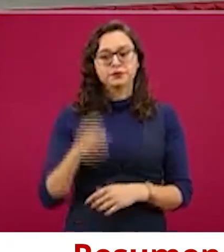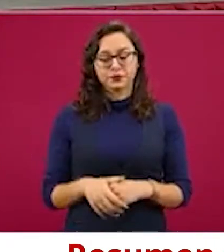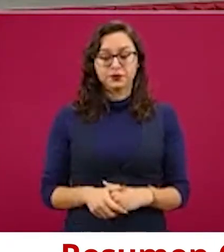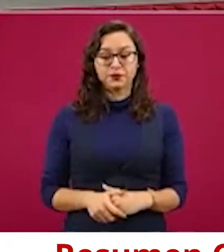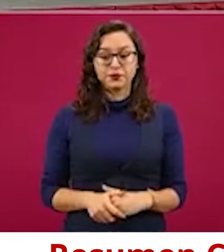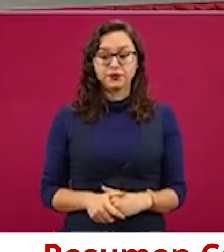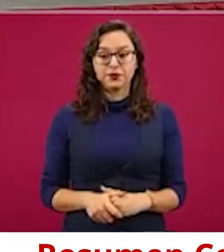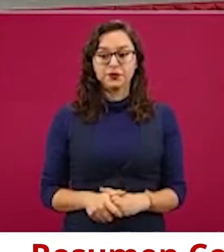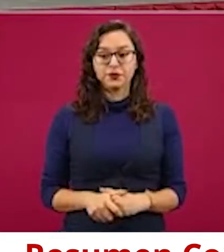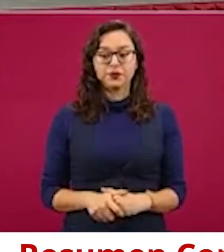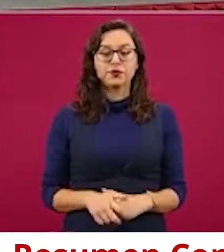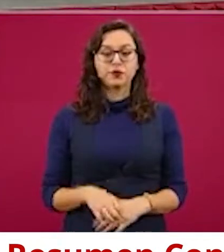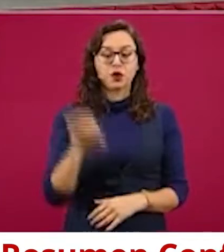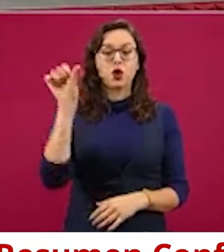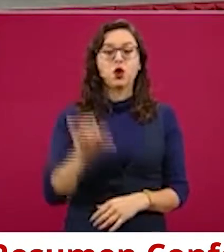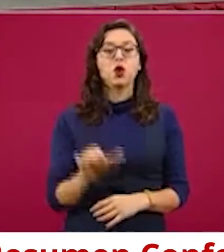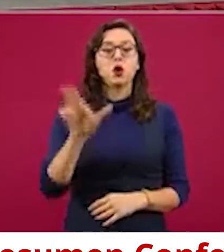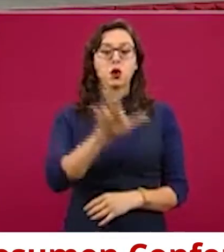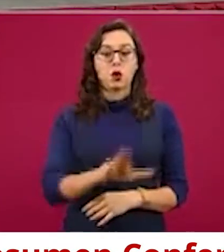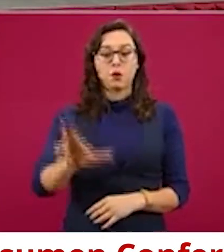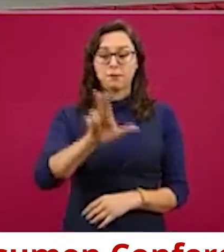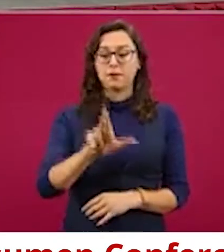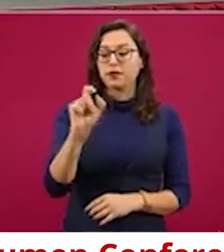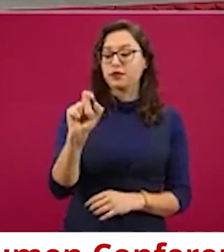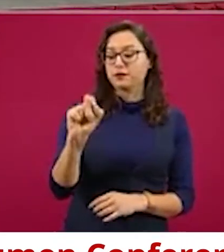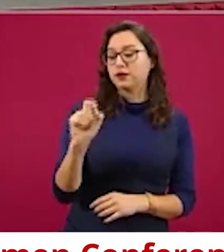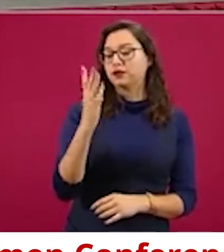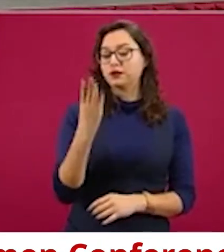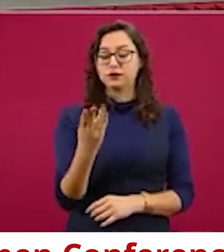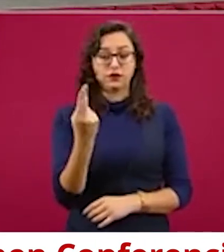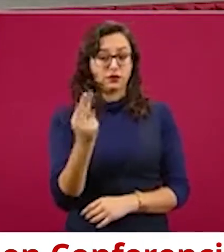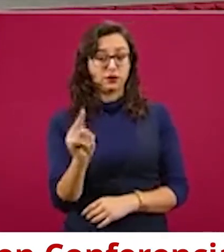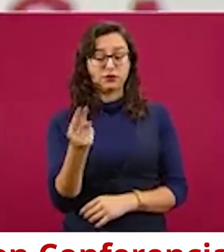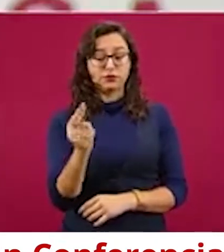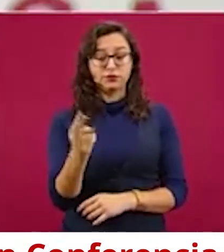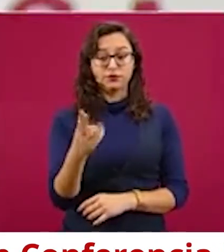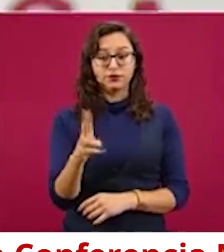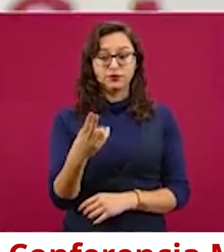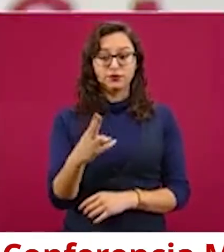Hoy, martes 24 de noviembre,